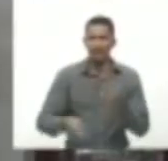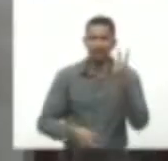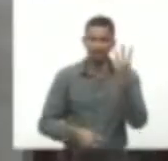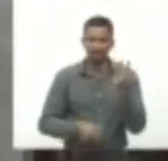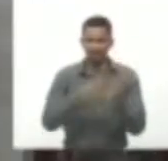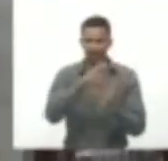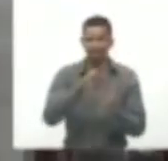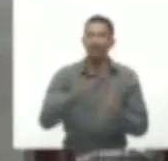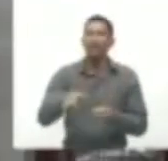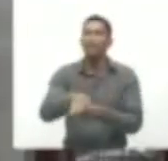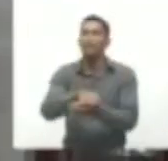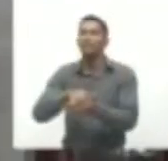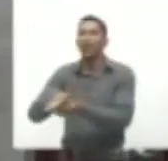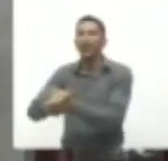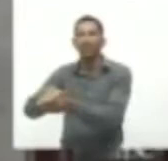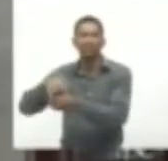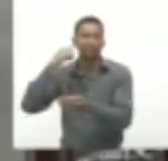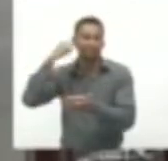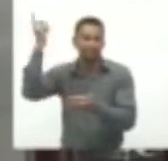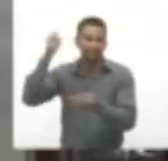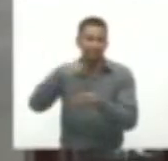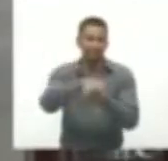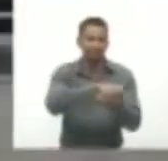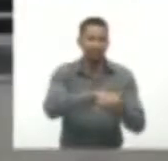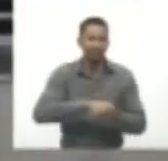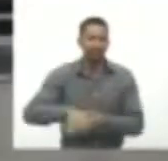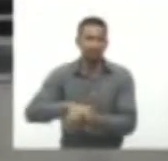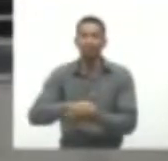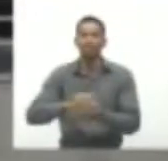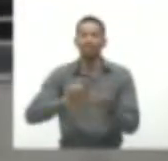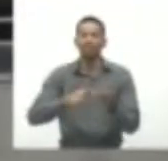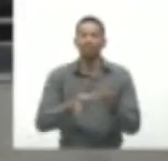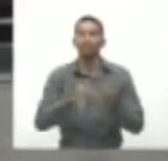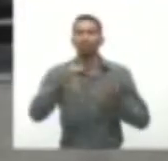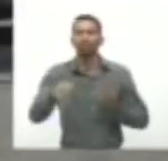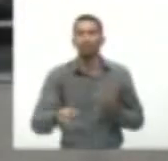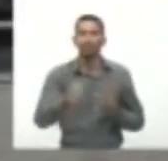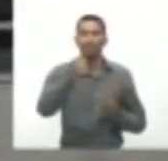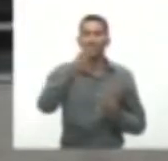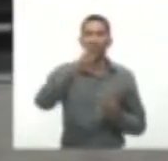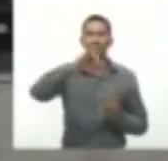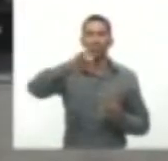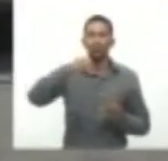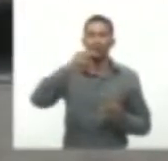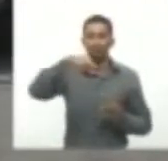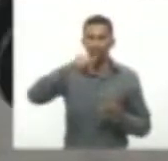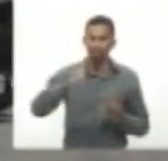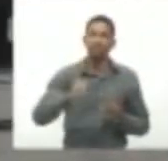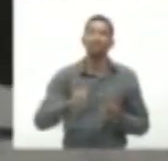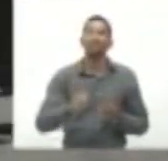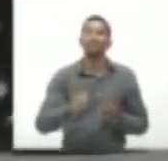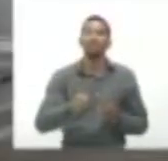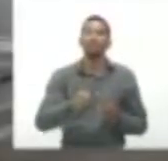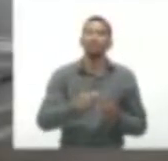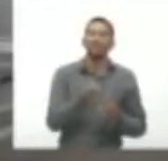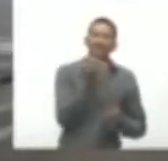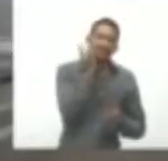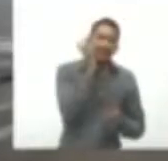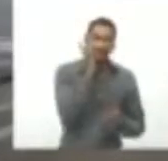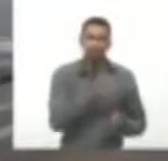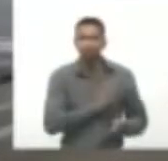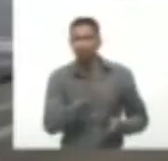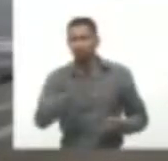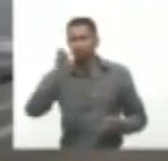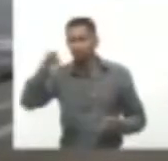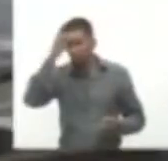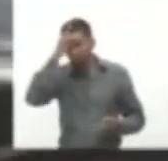en barrios populares de La Heroica y otro en el municipio de Arjona. 2 de las víctimas fallecieron mientras eran trasladadas a salas de urgencias, mientras que las otras